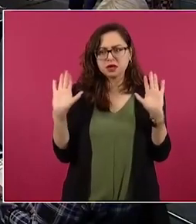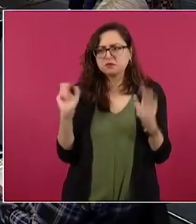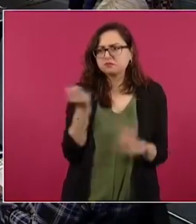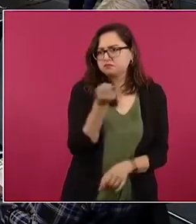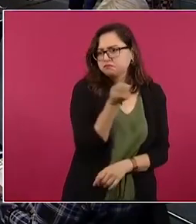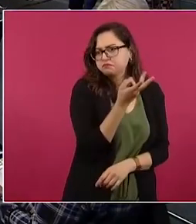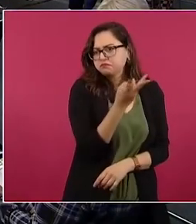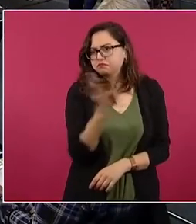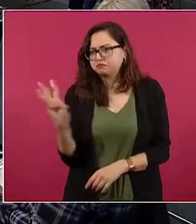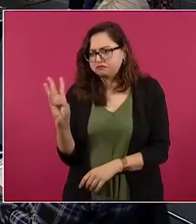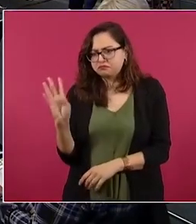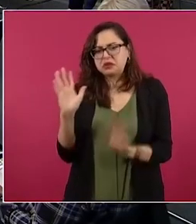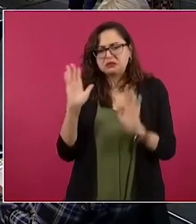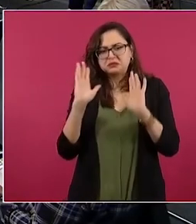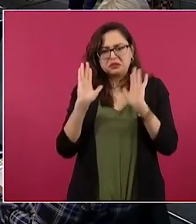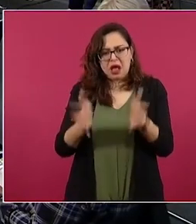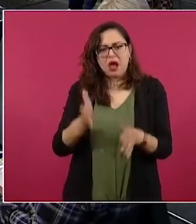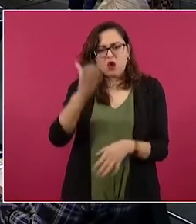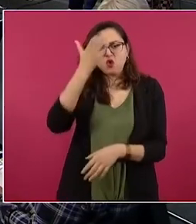representar